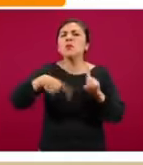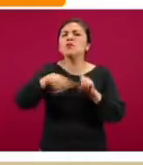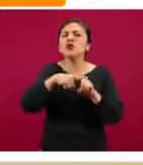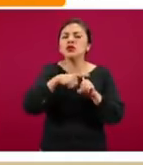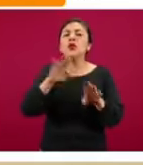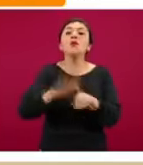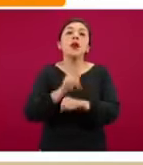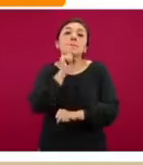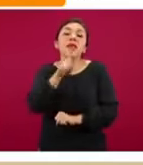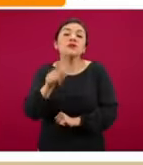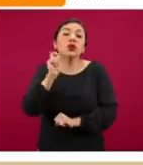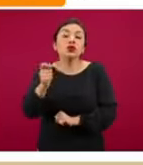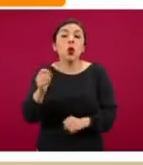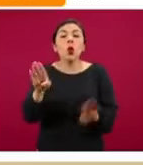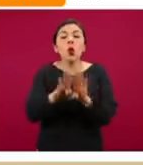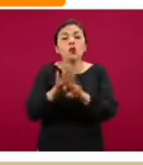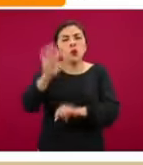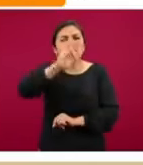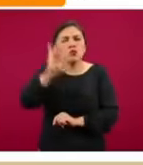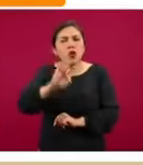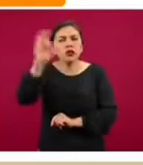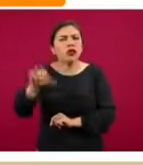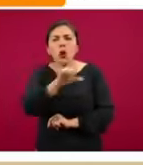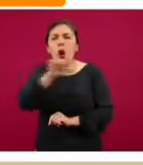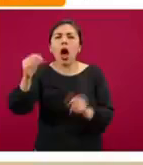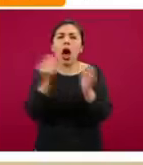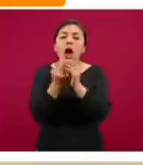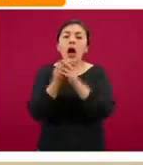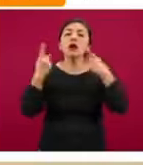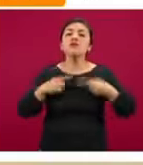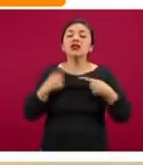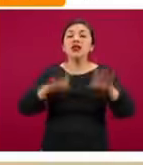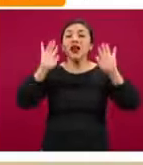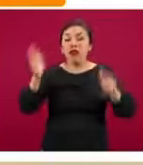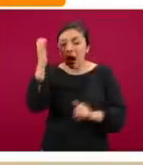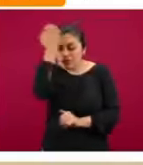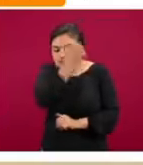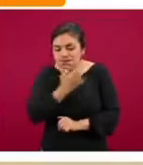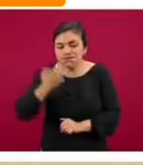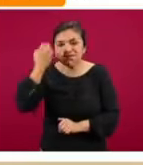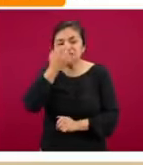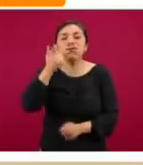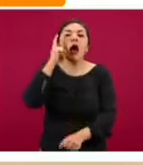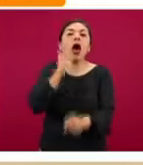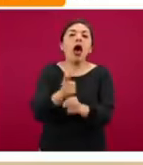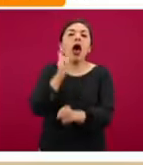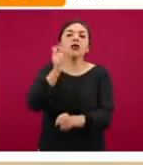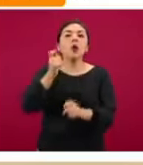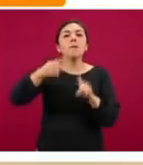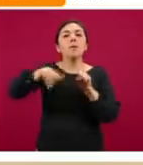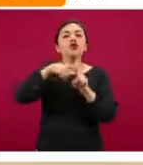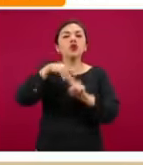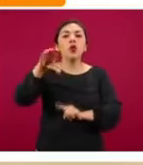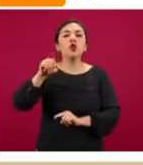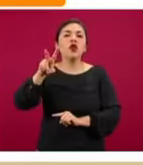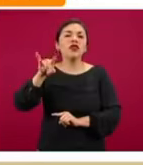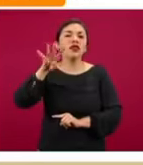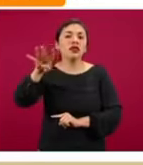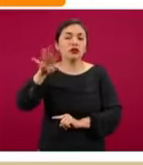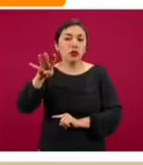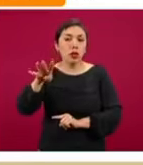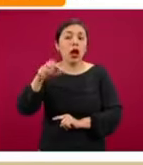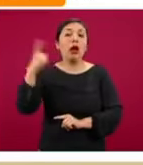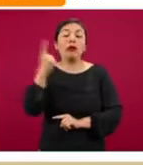precisamente esa proporción de personas que dieron positivo a la prueba de COVID-19 del total